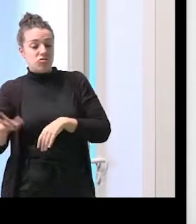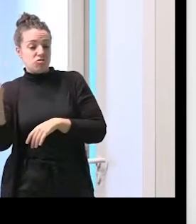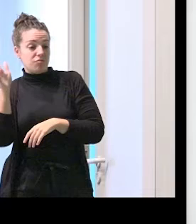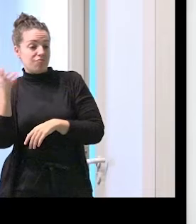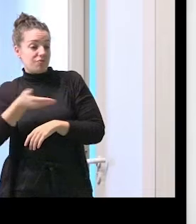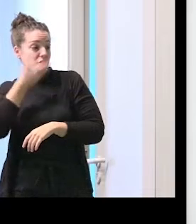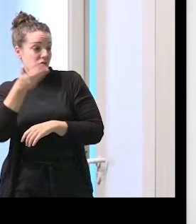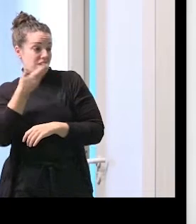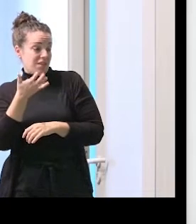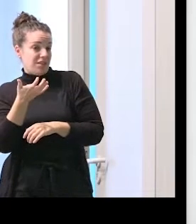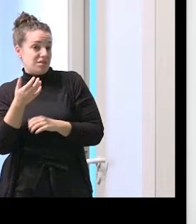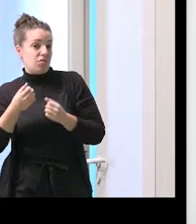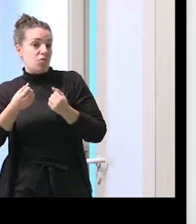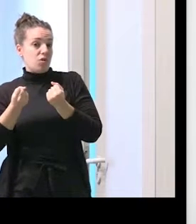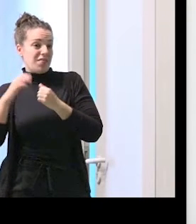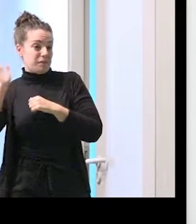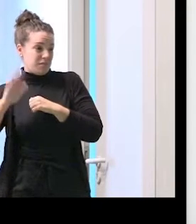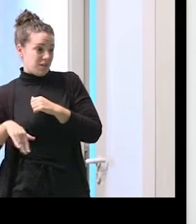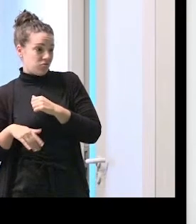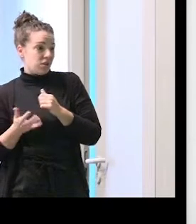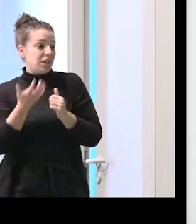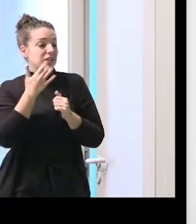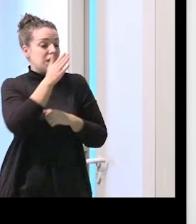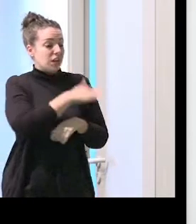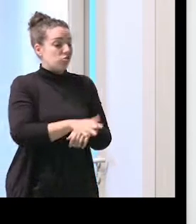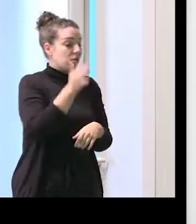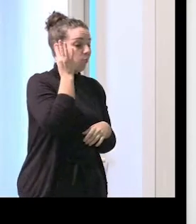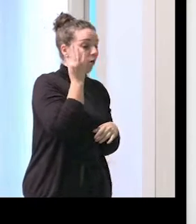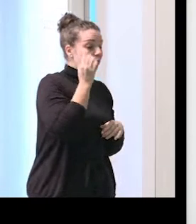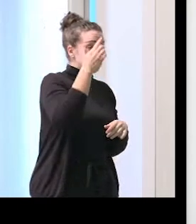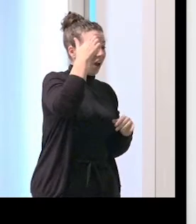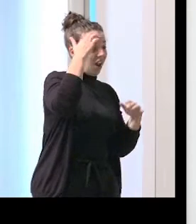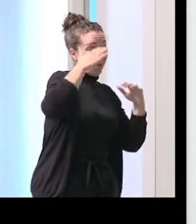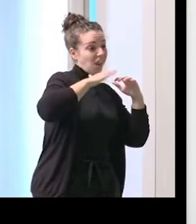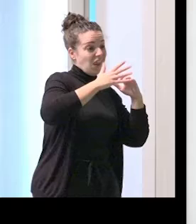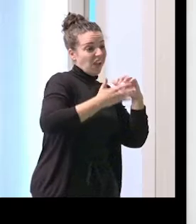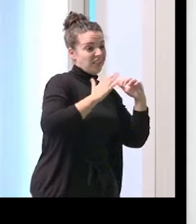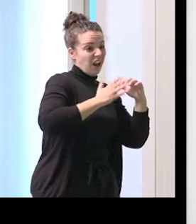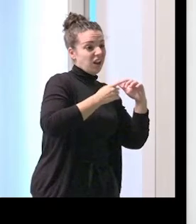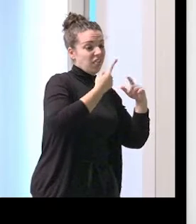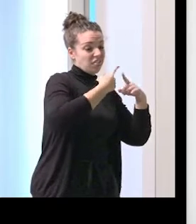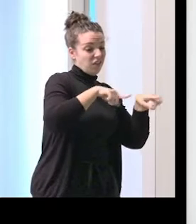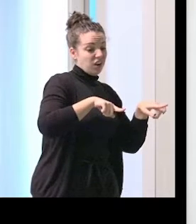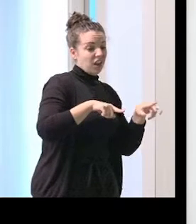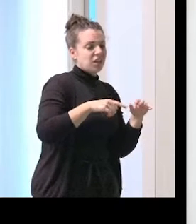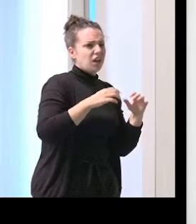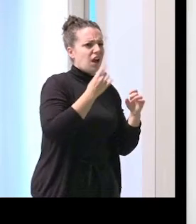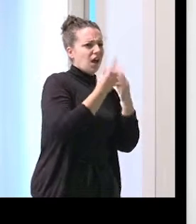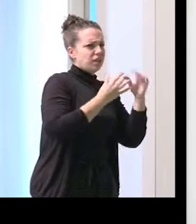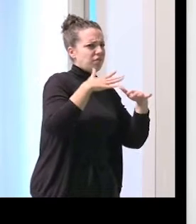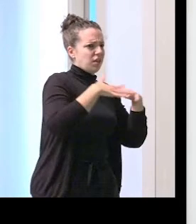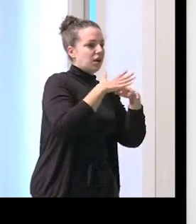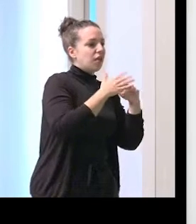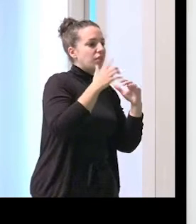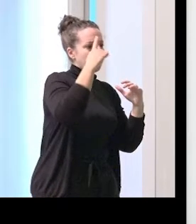menos fuerza. Y los niños con hipoacusia unilateral demuestran múltiples diferencias de conectividad funcional en las redes